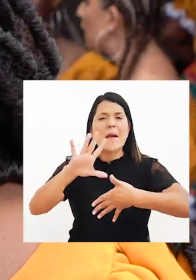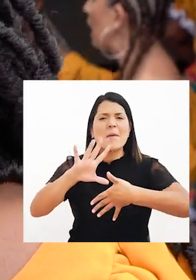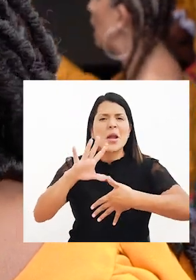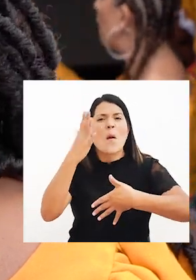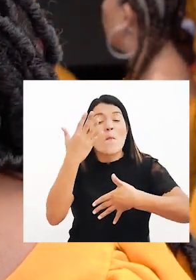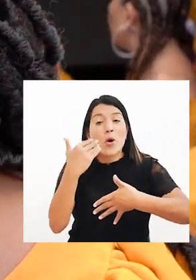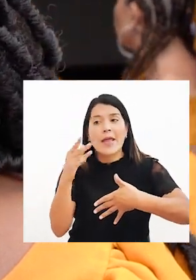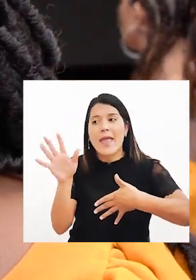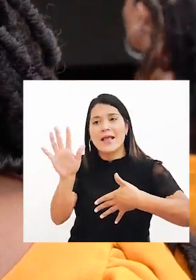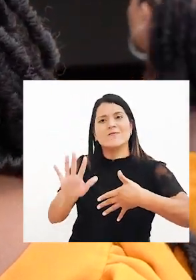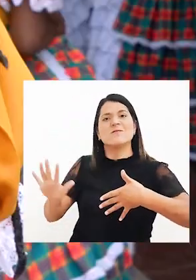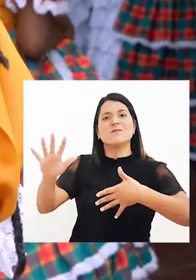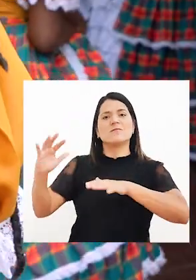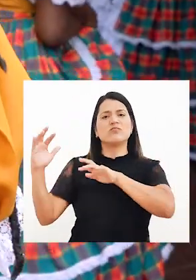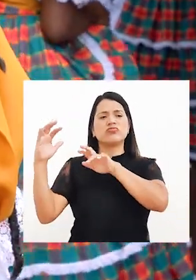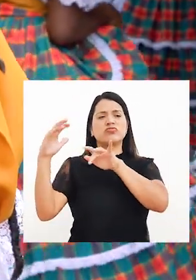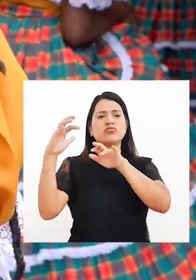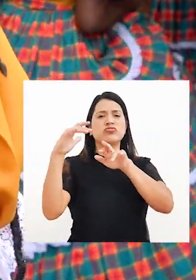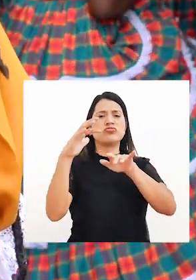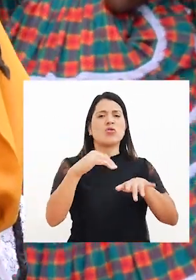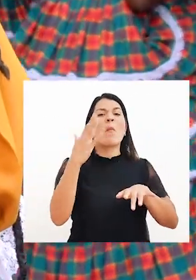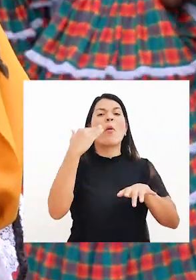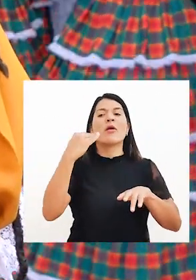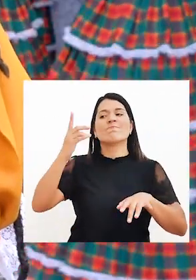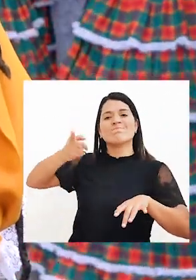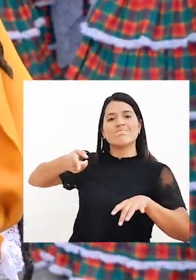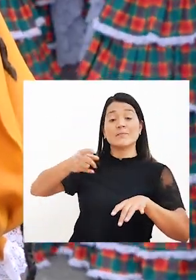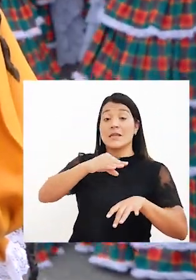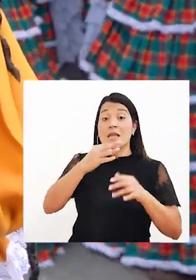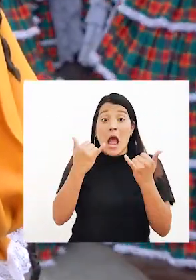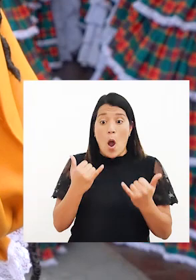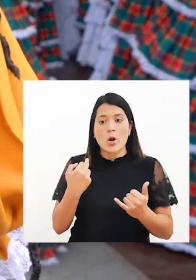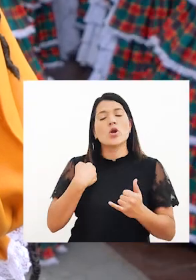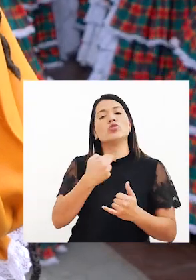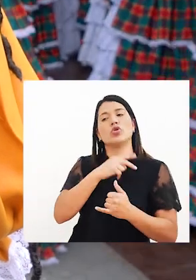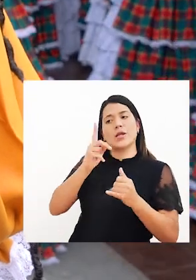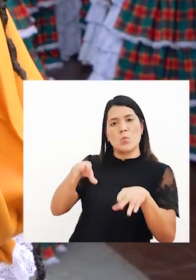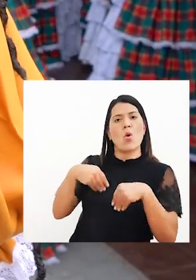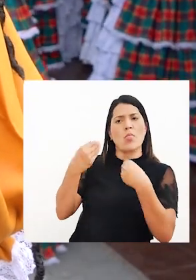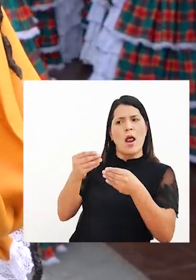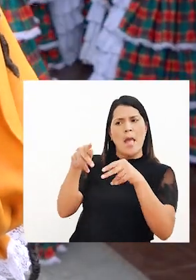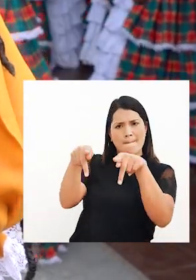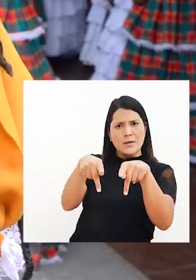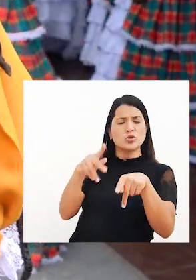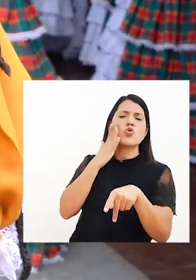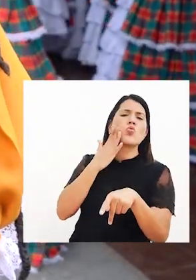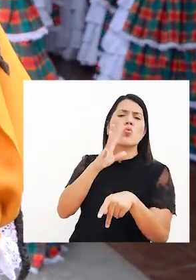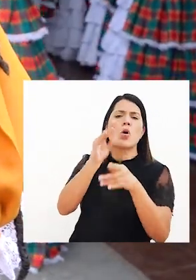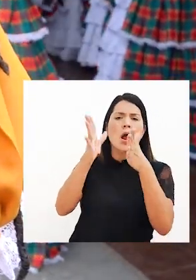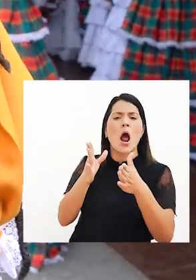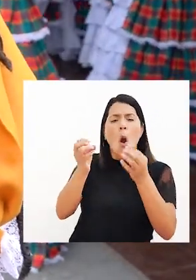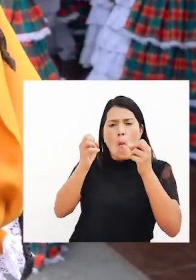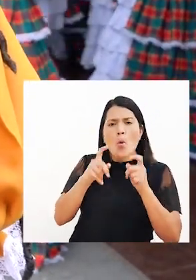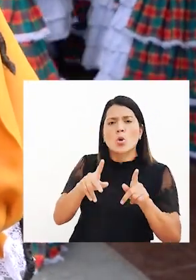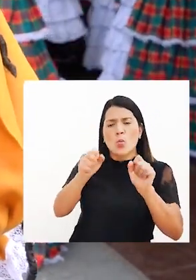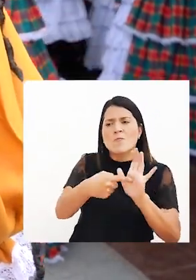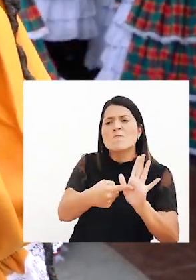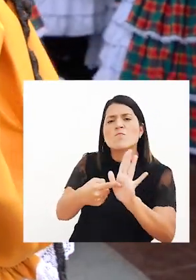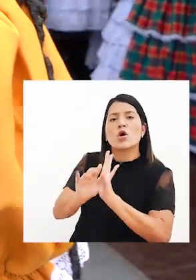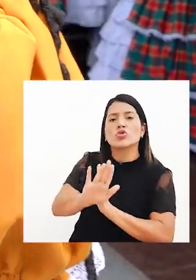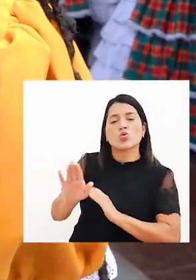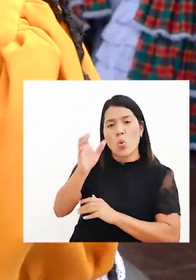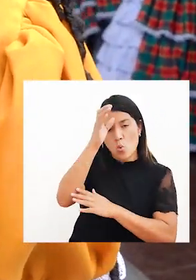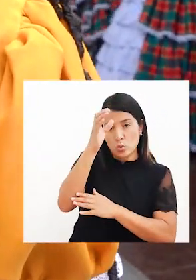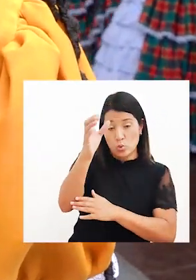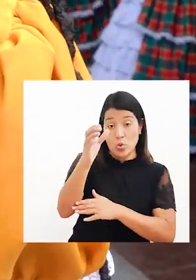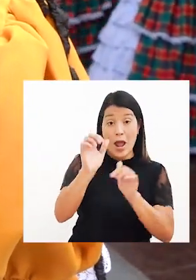de una migración forzosa y hoy tenemos que devolverle a los afrodescendientes la oportunidad de visibilizar su cultura. La